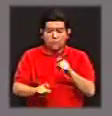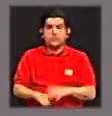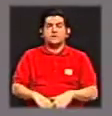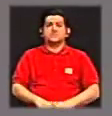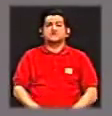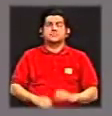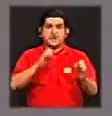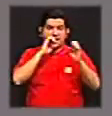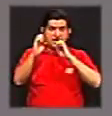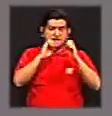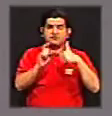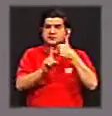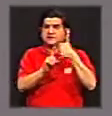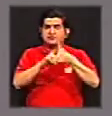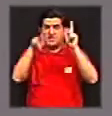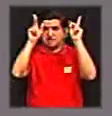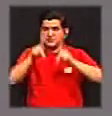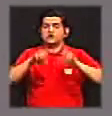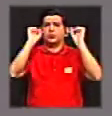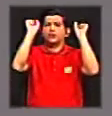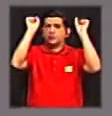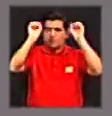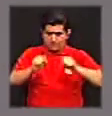hiciera entrevistas a las mismas personas podría